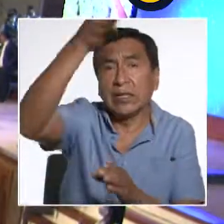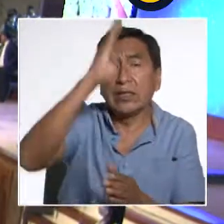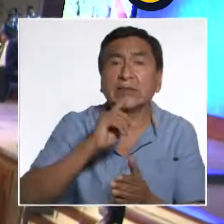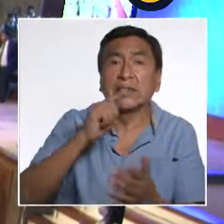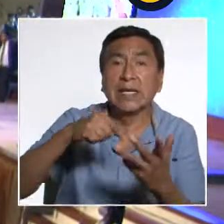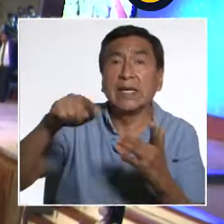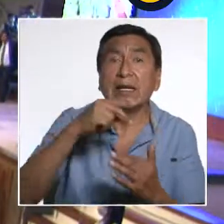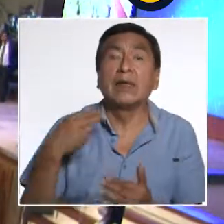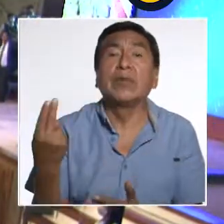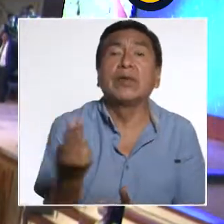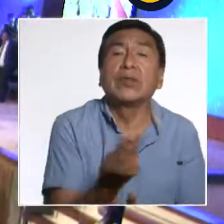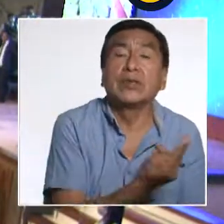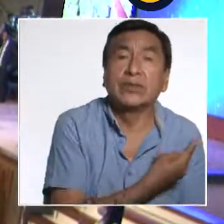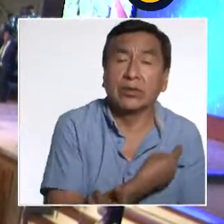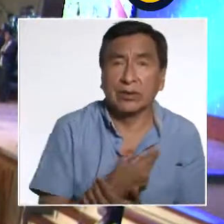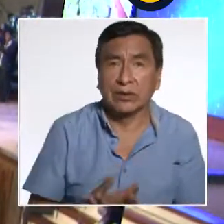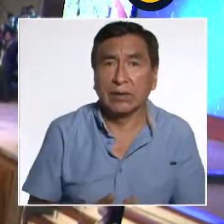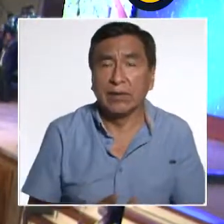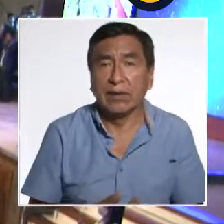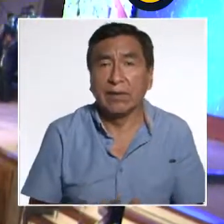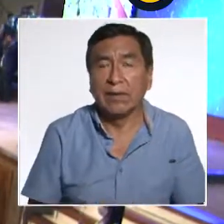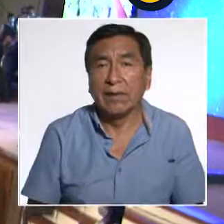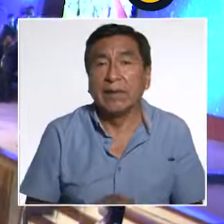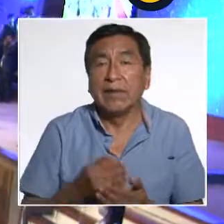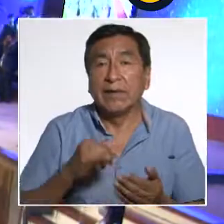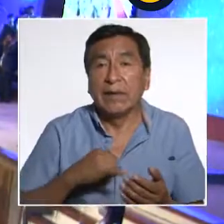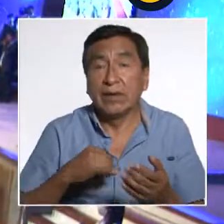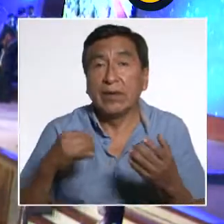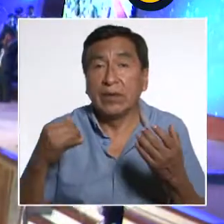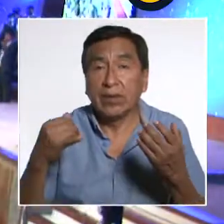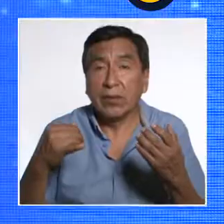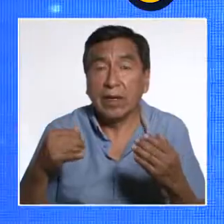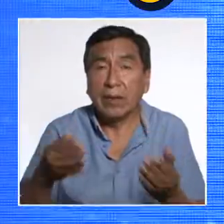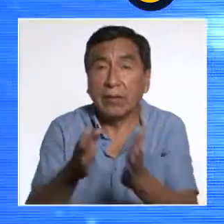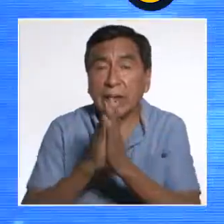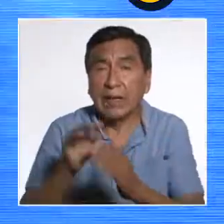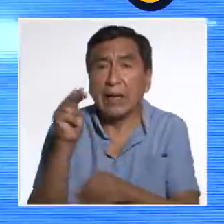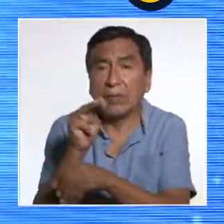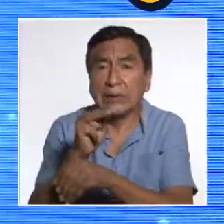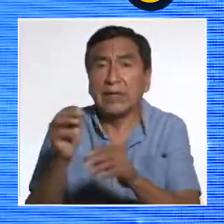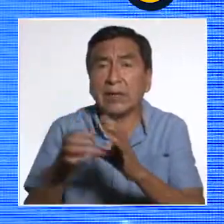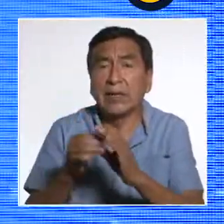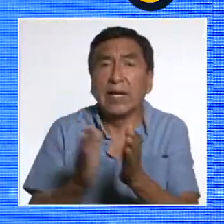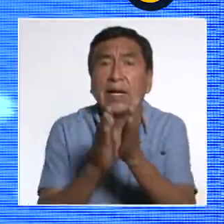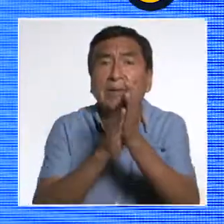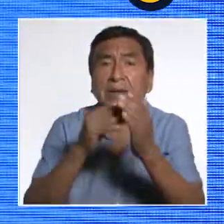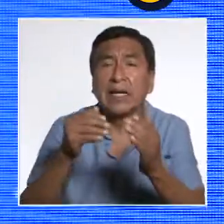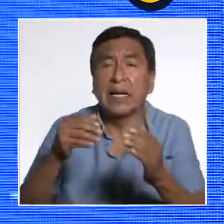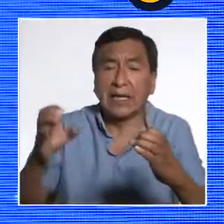en medio de nosotros. Y yo le voy a pedir después al Ministerio de la Alabanza que podamos cantar que hay victoria en el